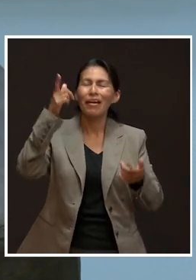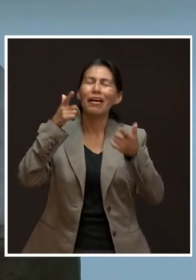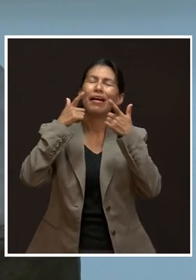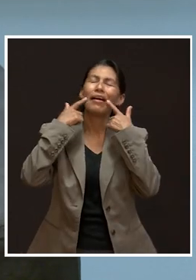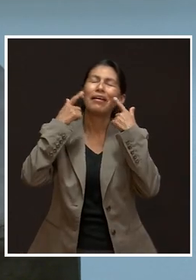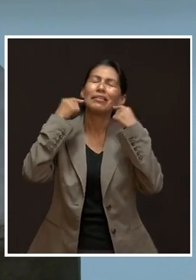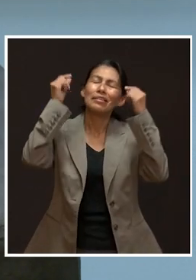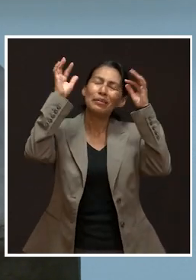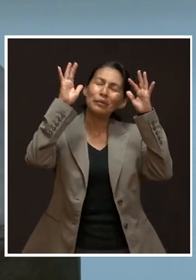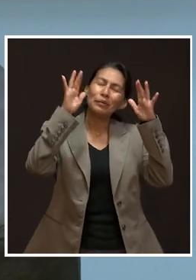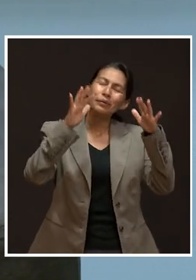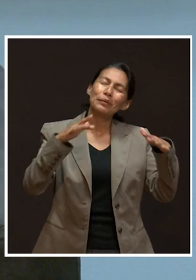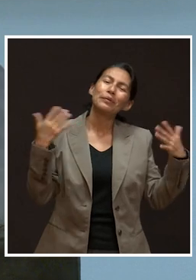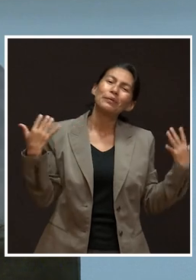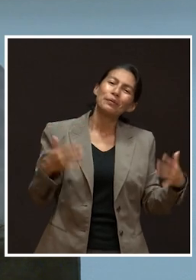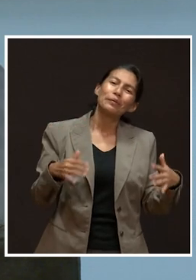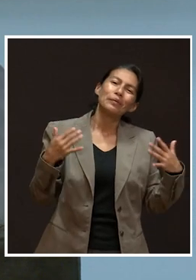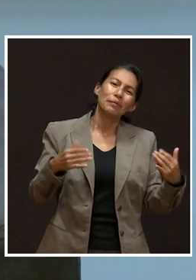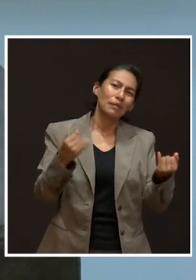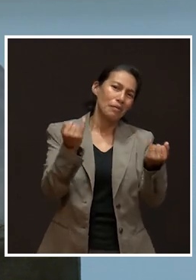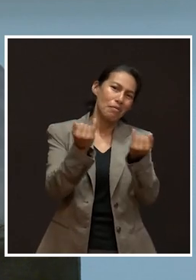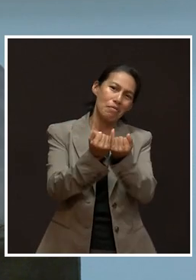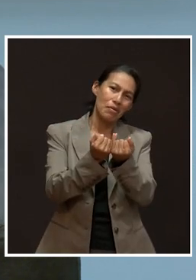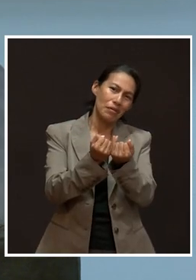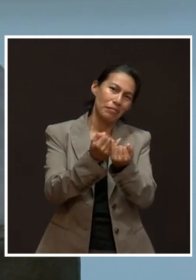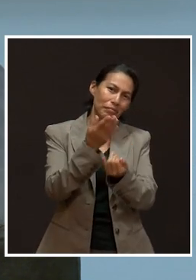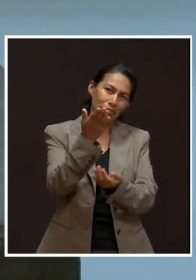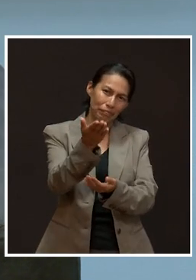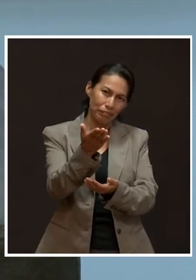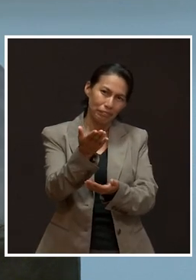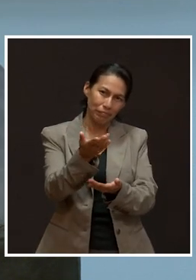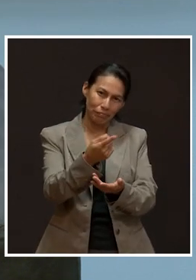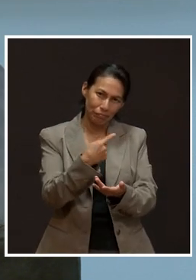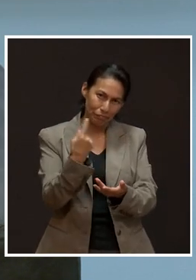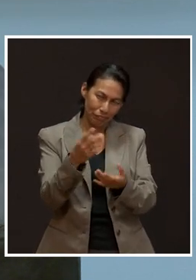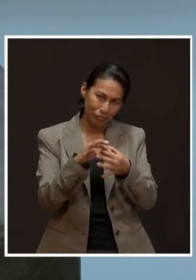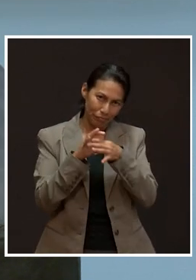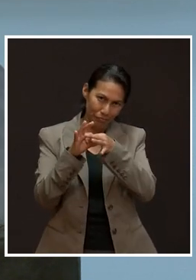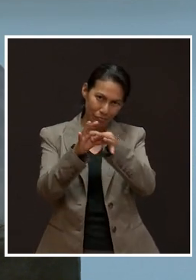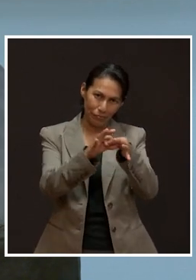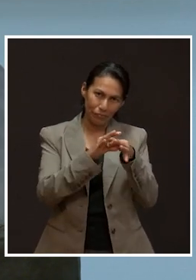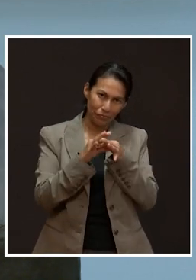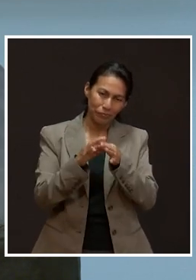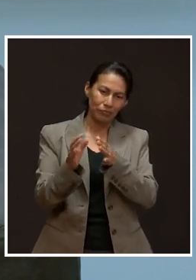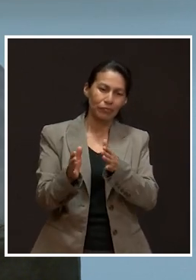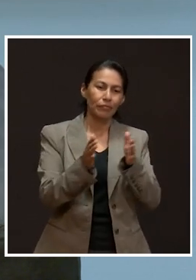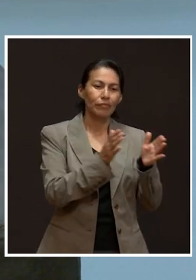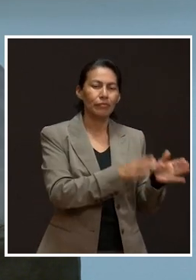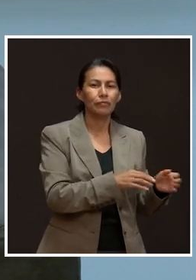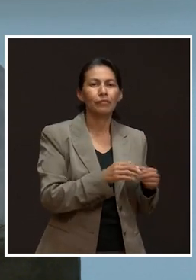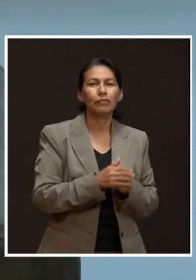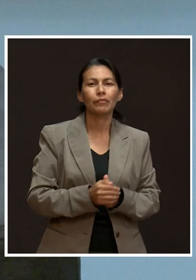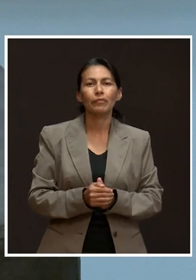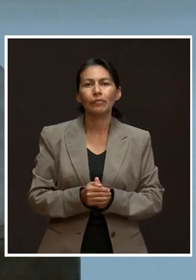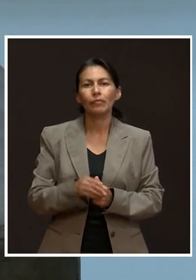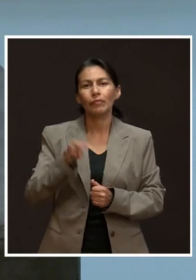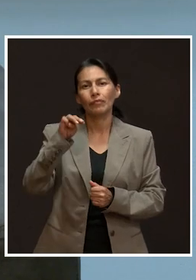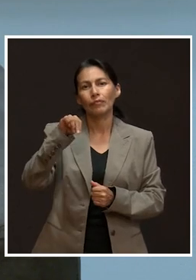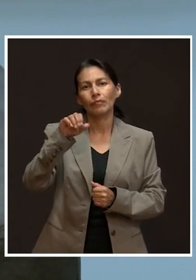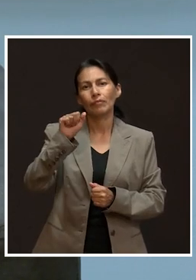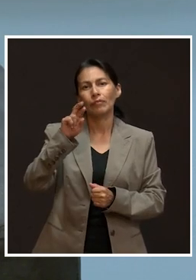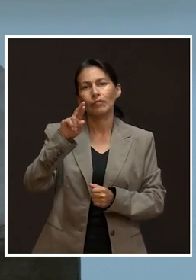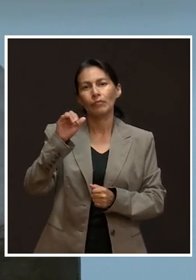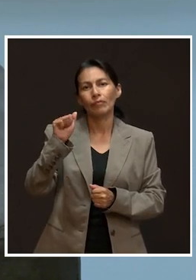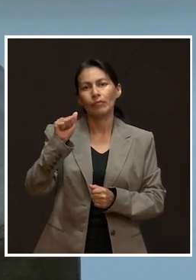sellada para la eternidad, por la gracia de Dios. Así también, Marta, estamos